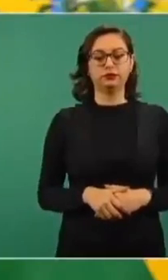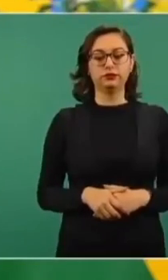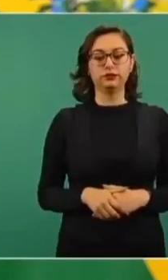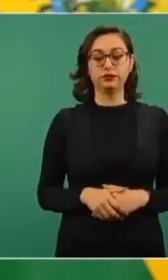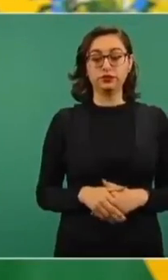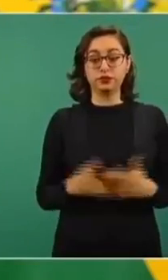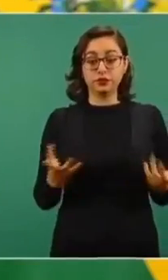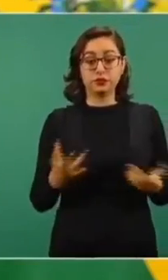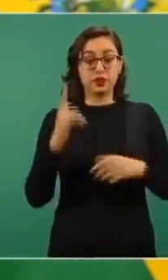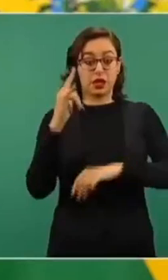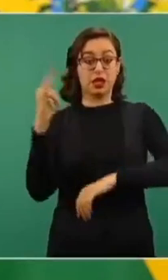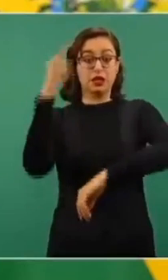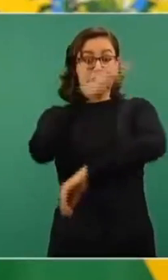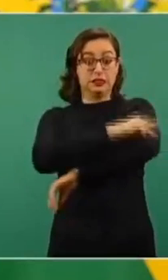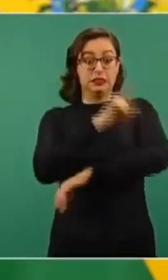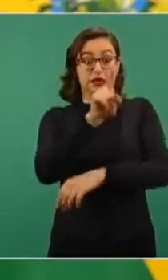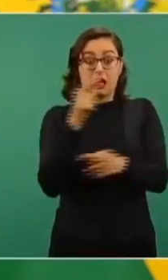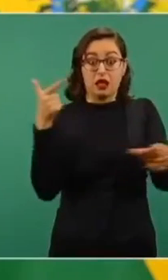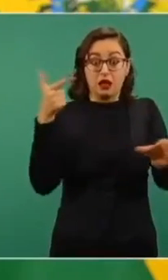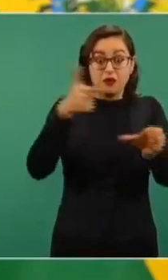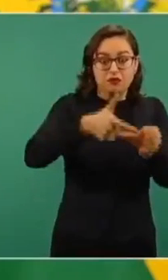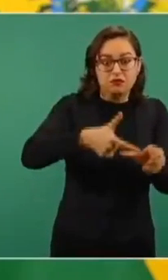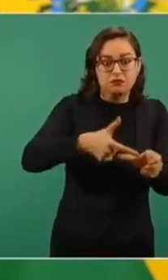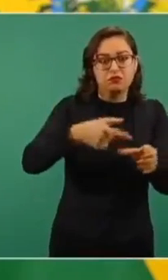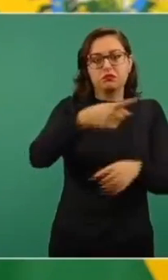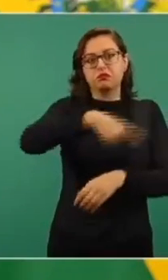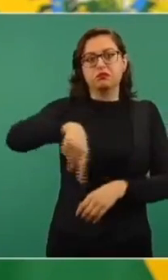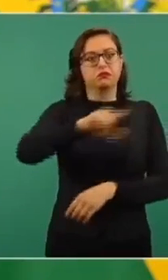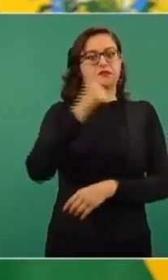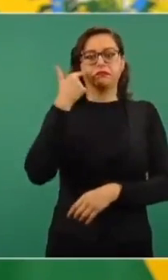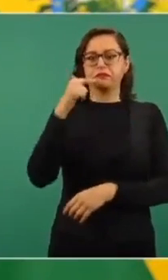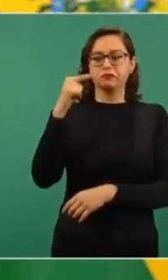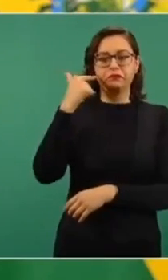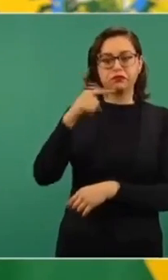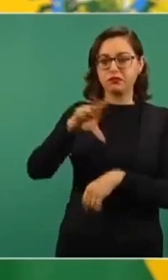Sin embargo, hubieron otros que ayudaron.